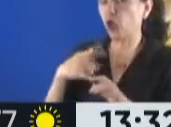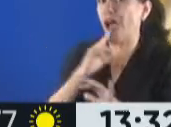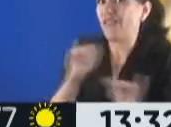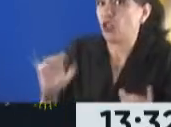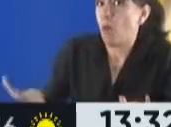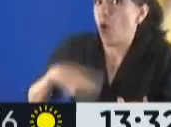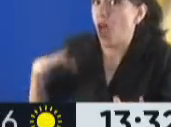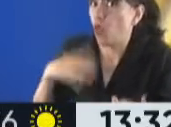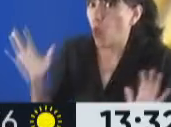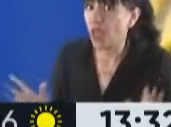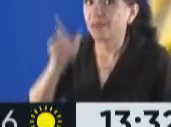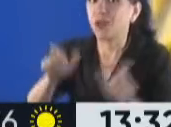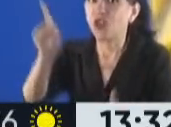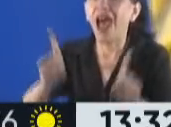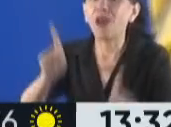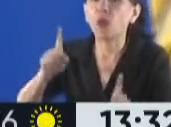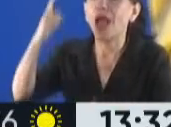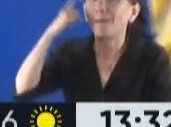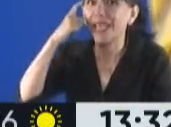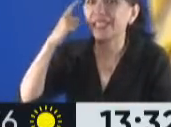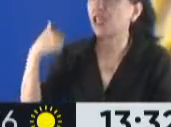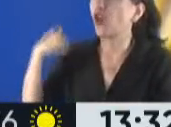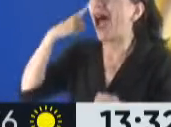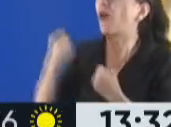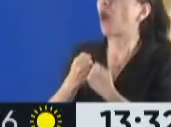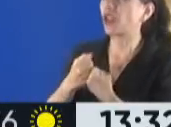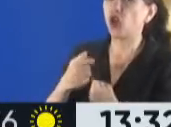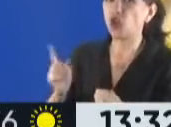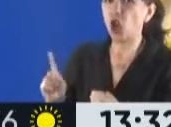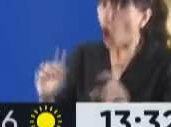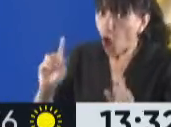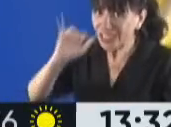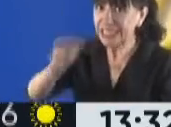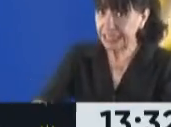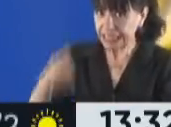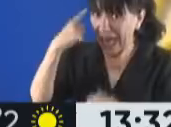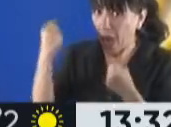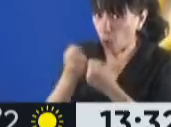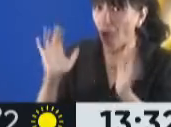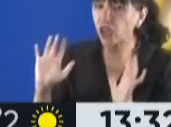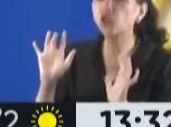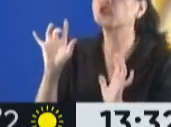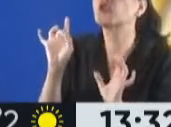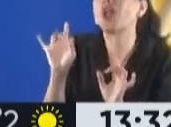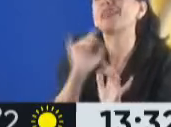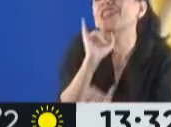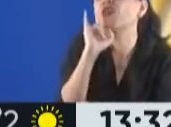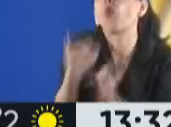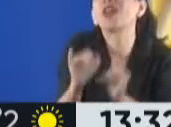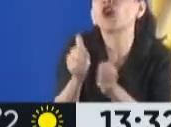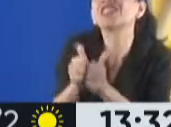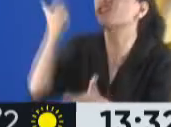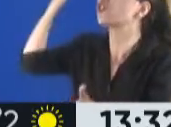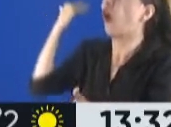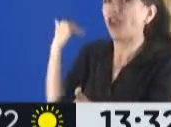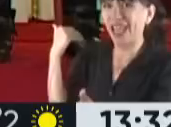lo entendió así, no debe ser entendido de ese modo. Solo quise dejar en claro cómo es la historia que